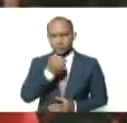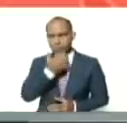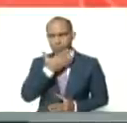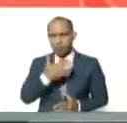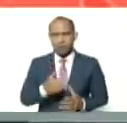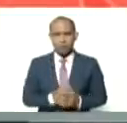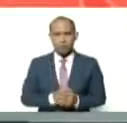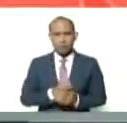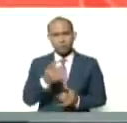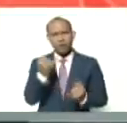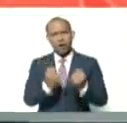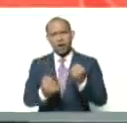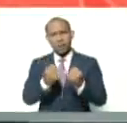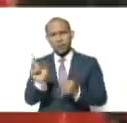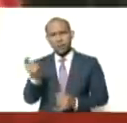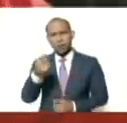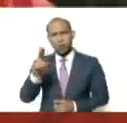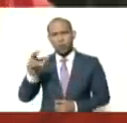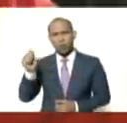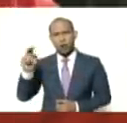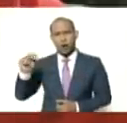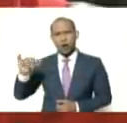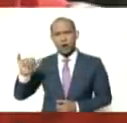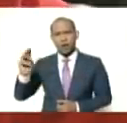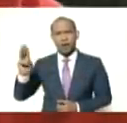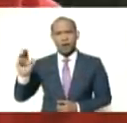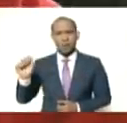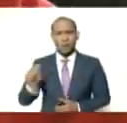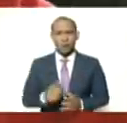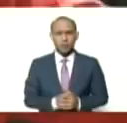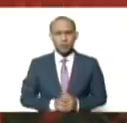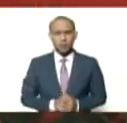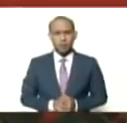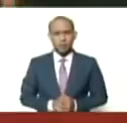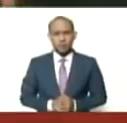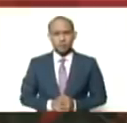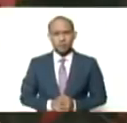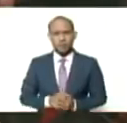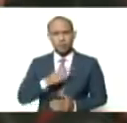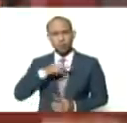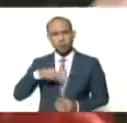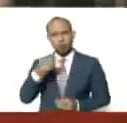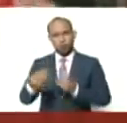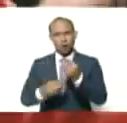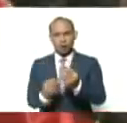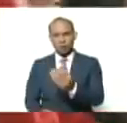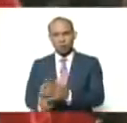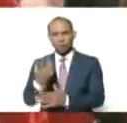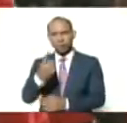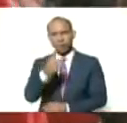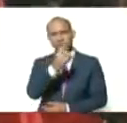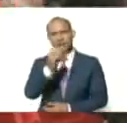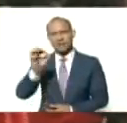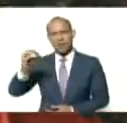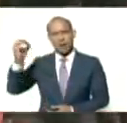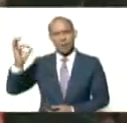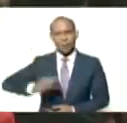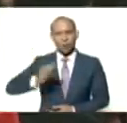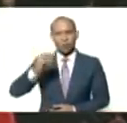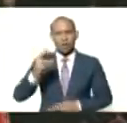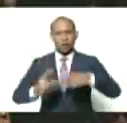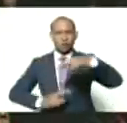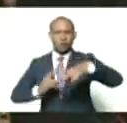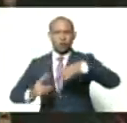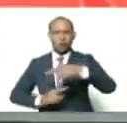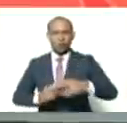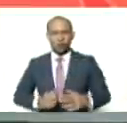ese apellido Guanipa de dónde viene? Bueno, lo estamos reivindicando, presidente. ¡Ah! Guanipa es 100% revolucionario.